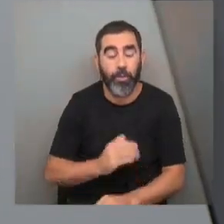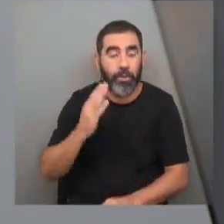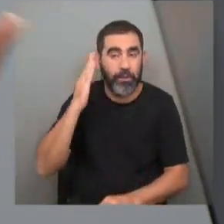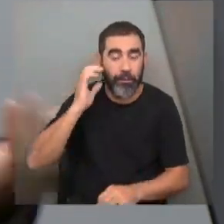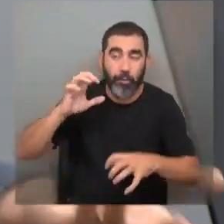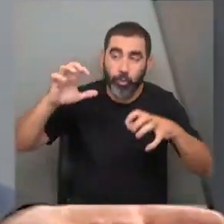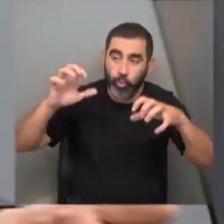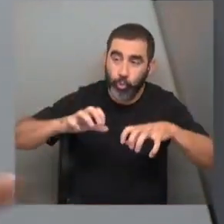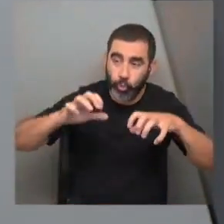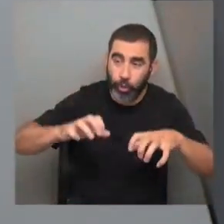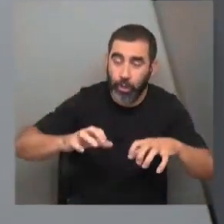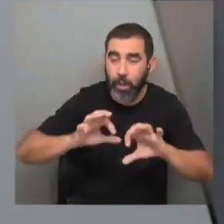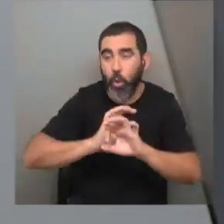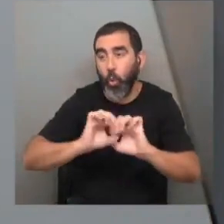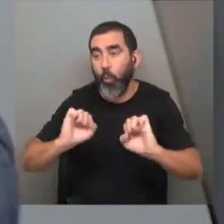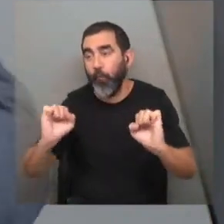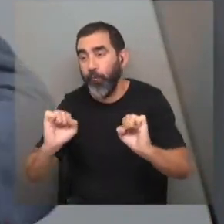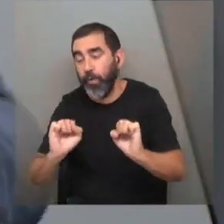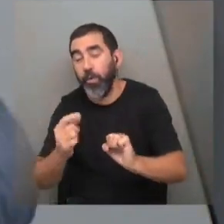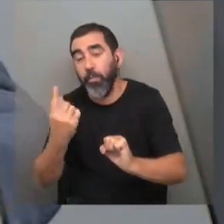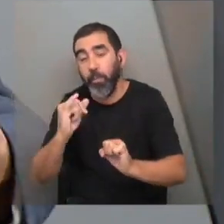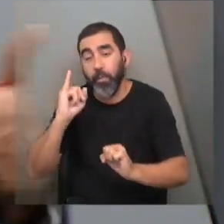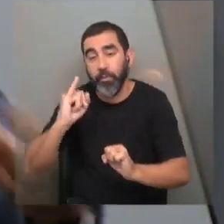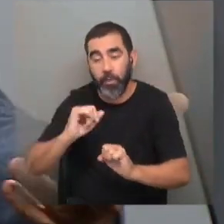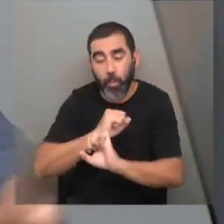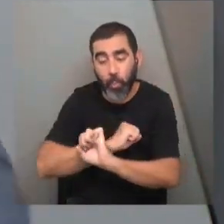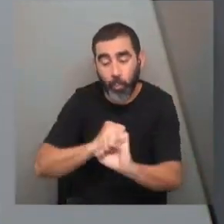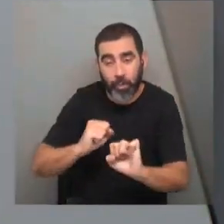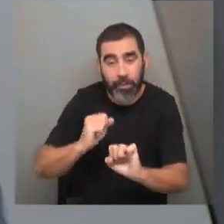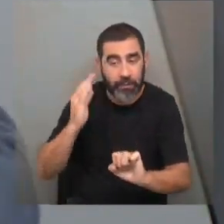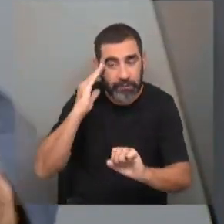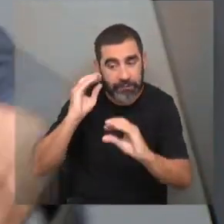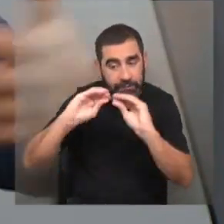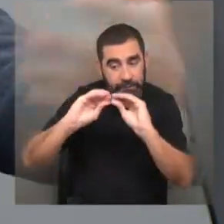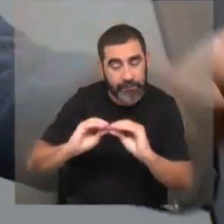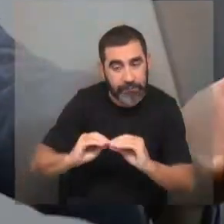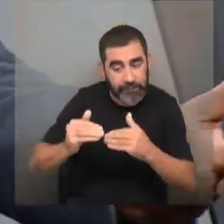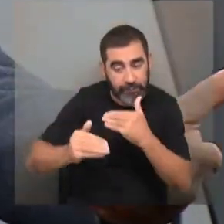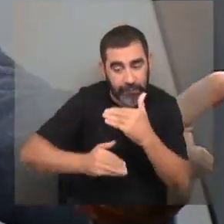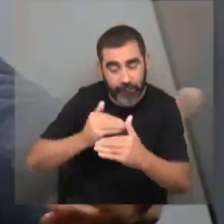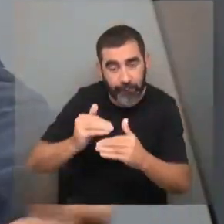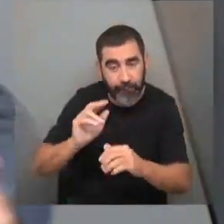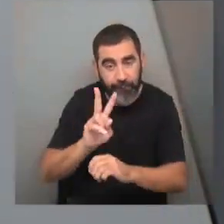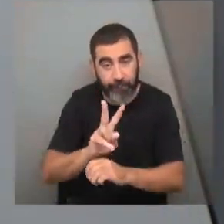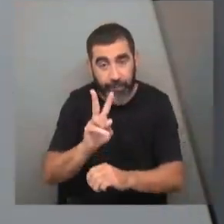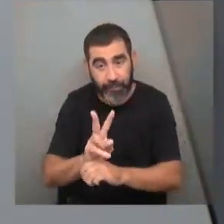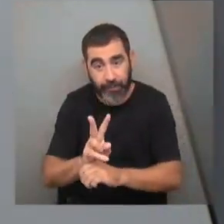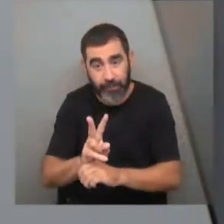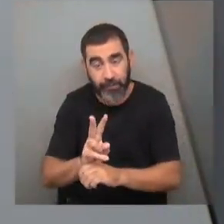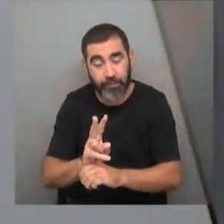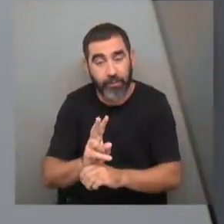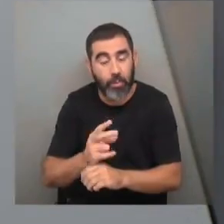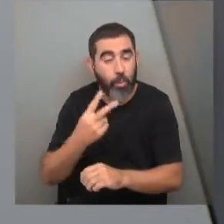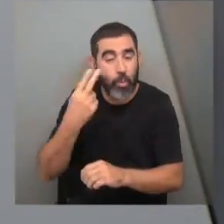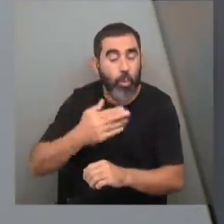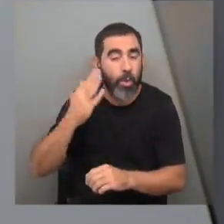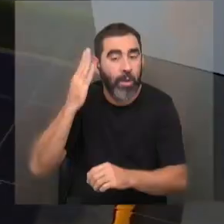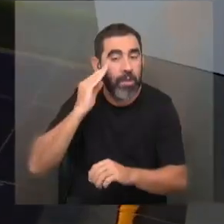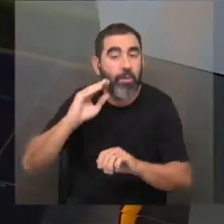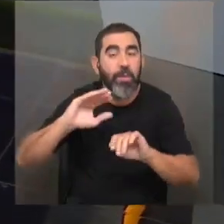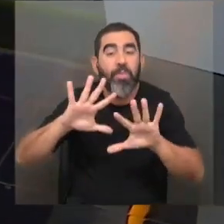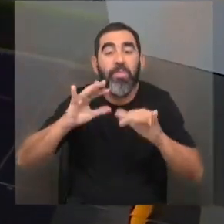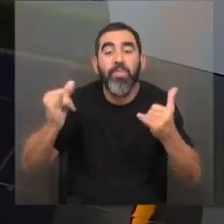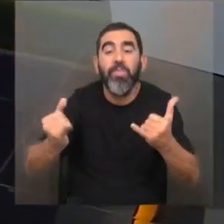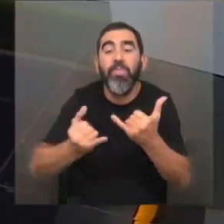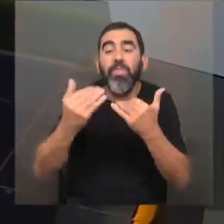llover, pero sin embargo, por más que avanza la capacidad de cómputo y avanza la capacidad de medición, no llegamos a predecir más de 10 días.